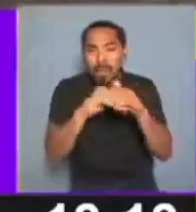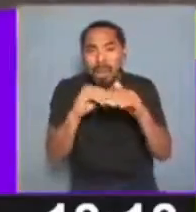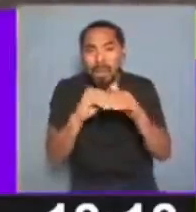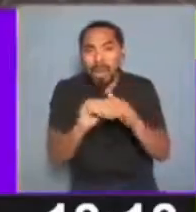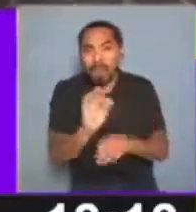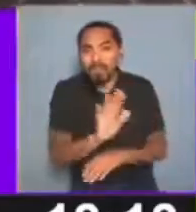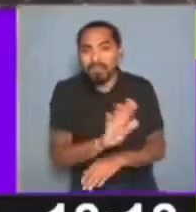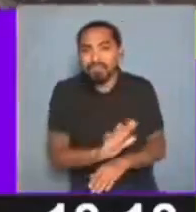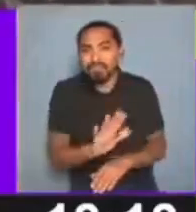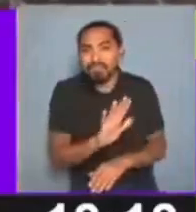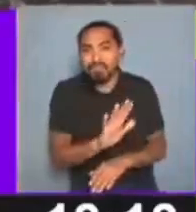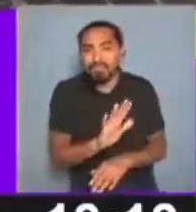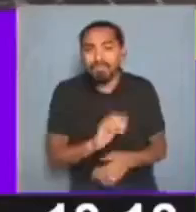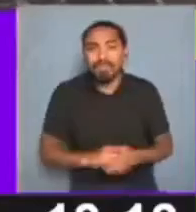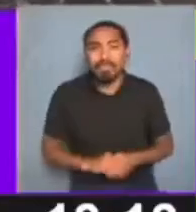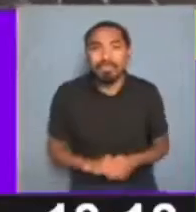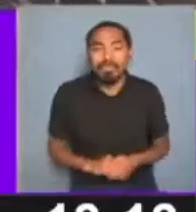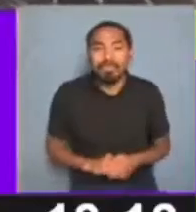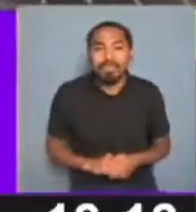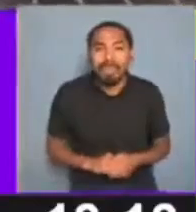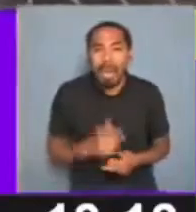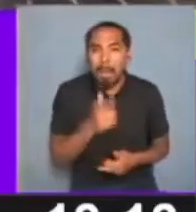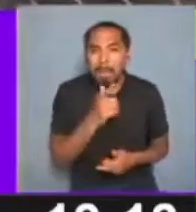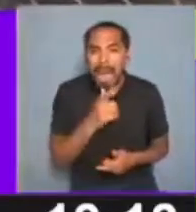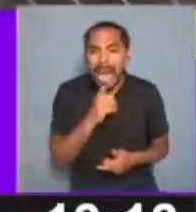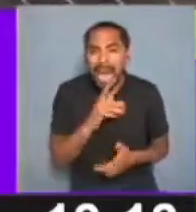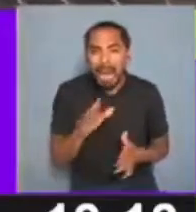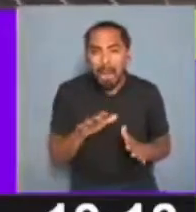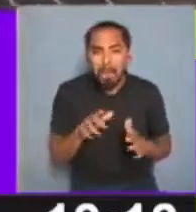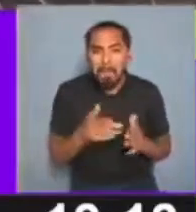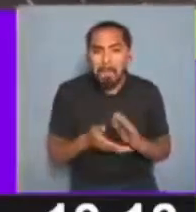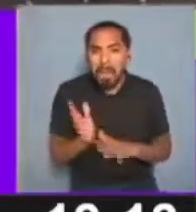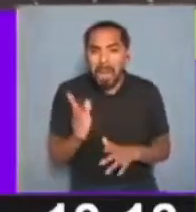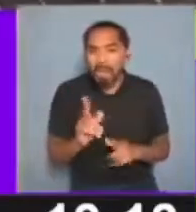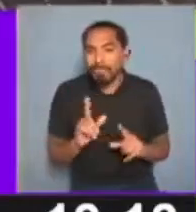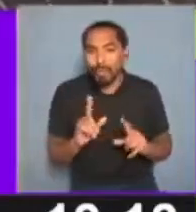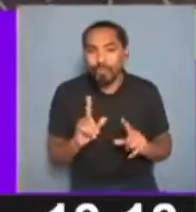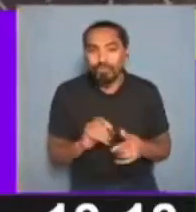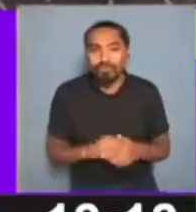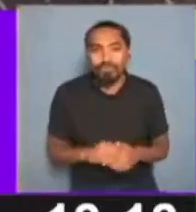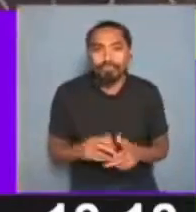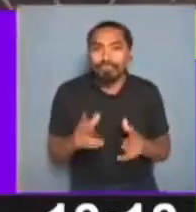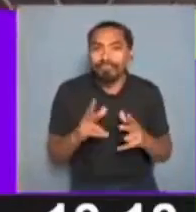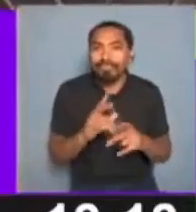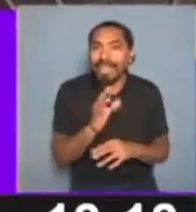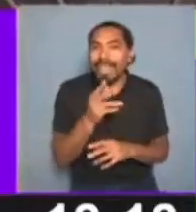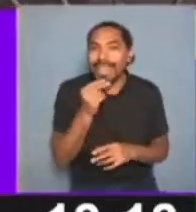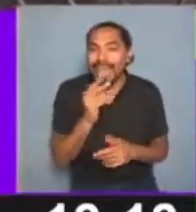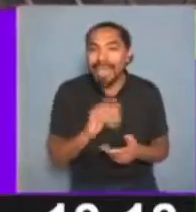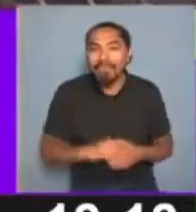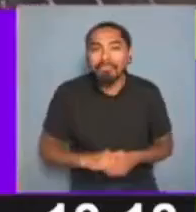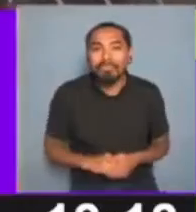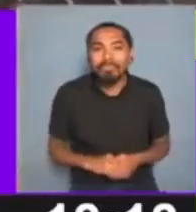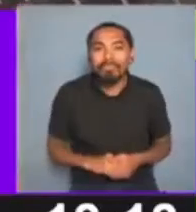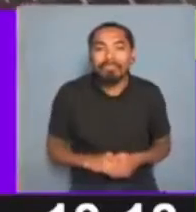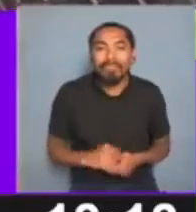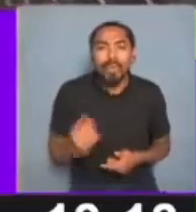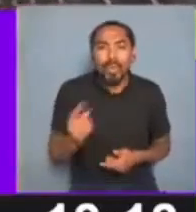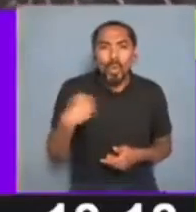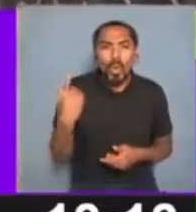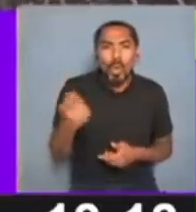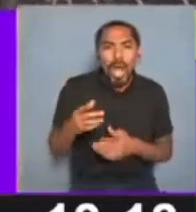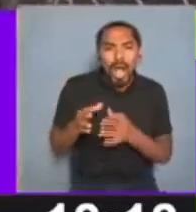hay movimiento de que siquiera puedan salir. Es más, nosotros acabamos de mantener un diálogo informal